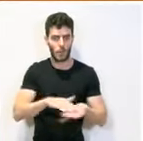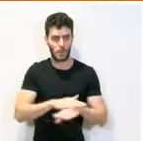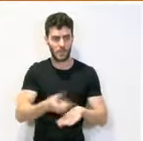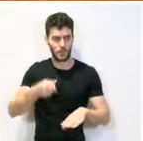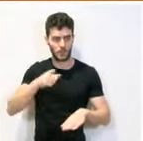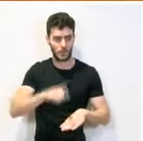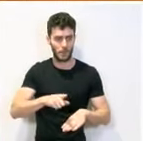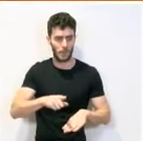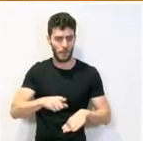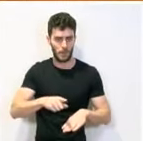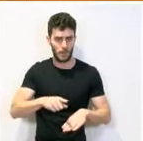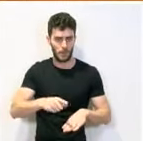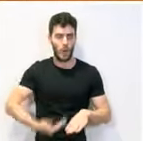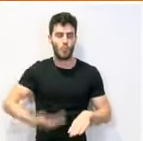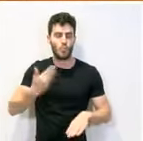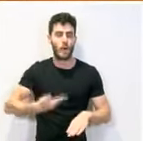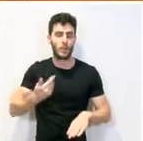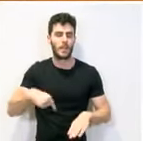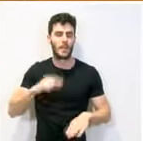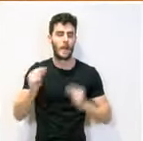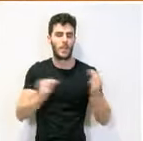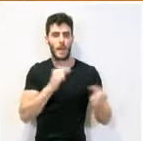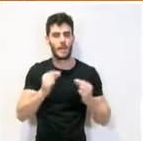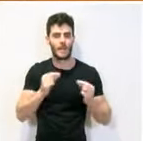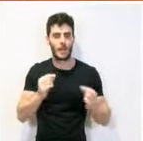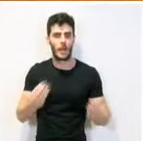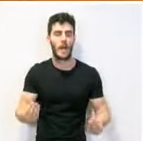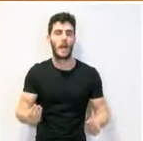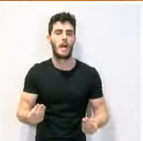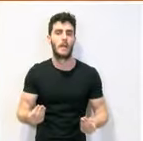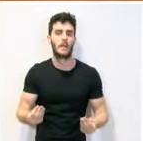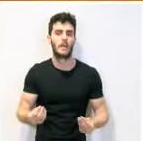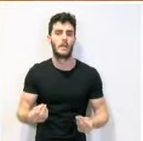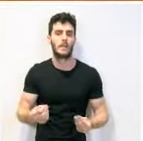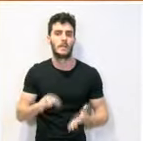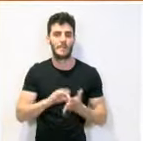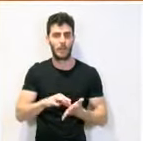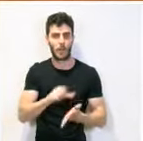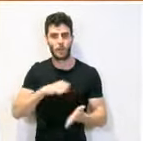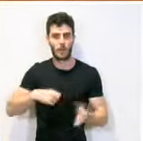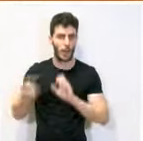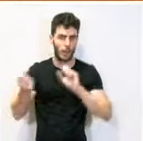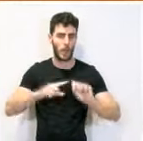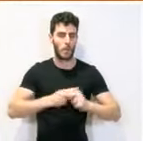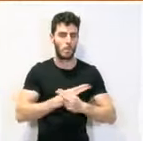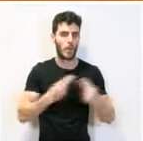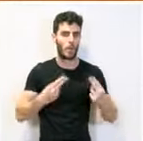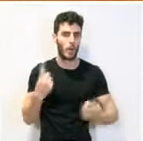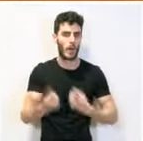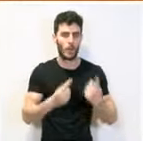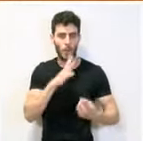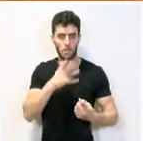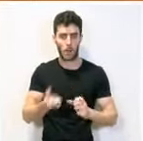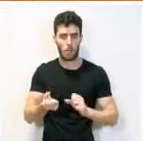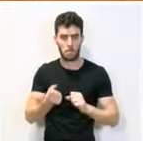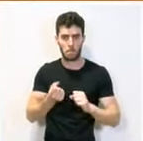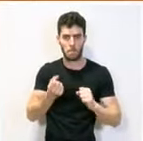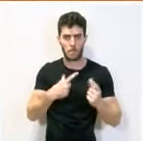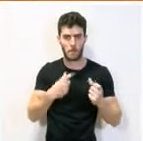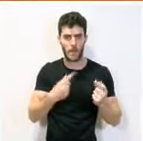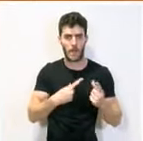también estrella del debate, la recuperación de los servicios privatizados, solo de algunos, ¿no?, porque parece ser que al Gobierno, que al